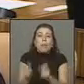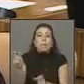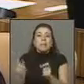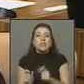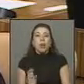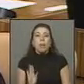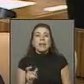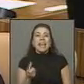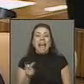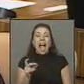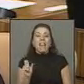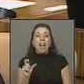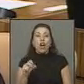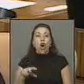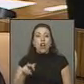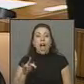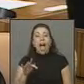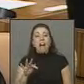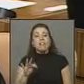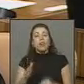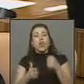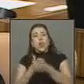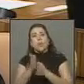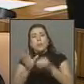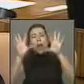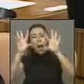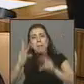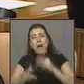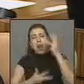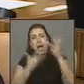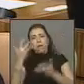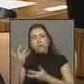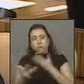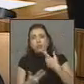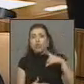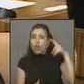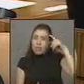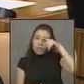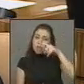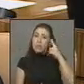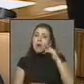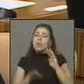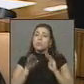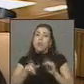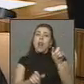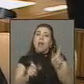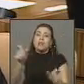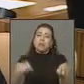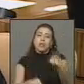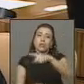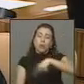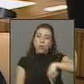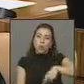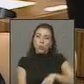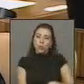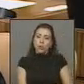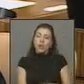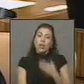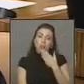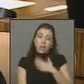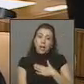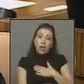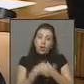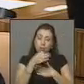de CONAF que combaten el fuego por su abnegado y arriesgado trabajo en favor del bien común. Y no puedo dejar de